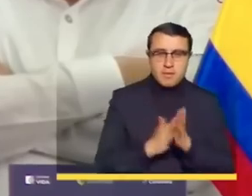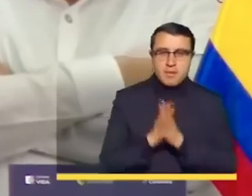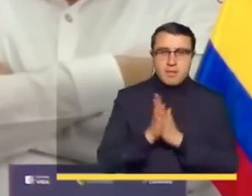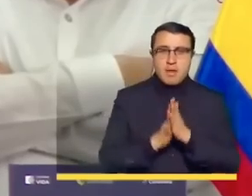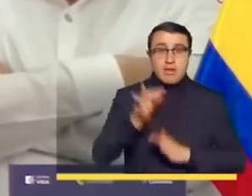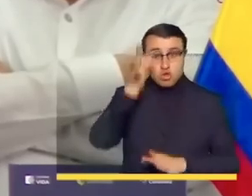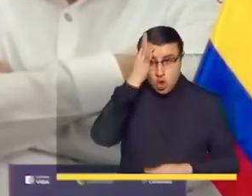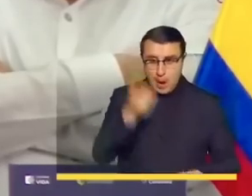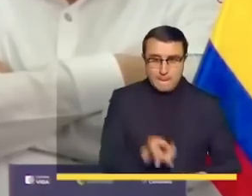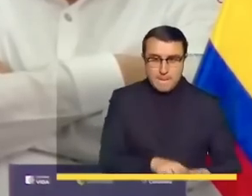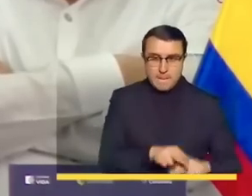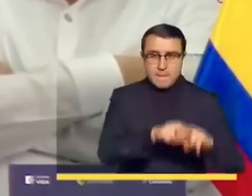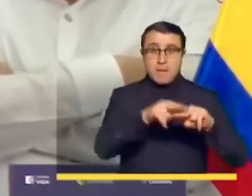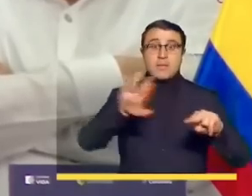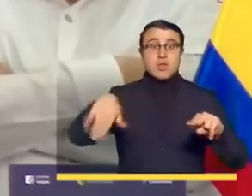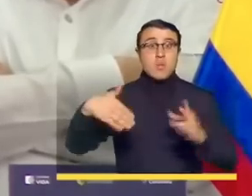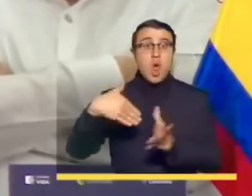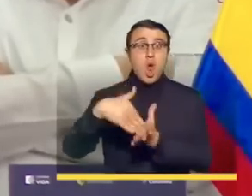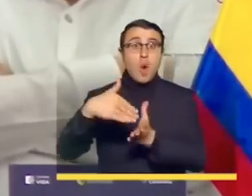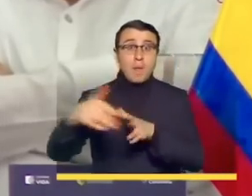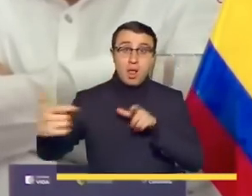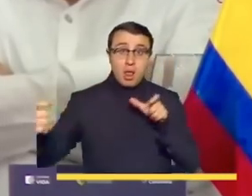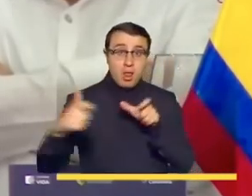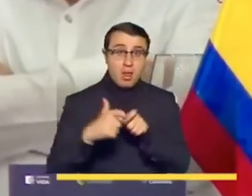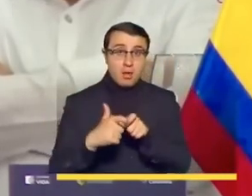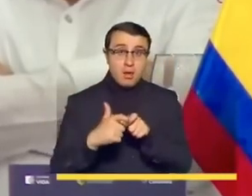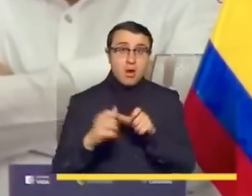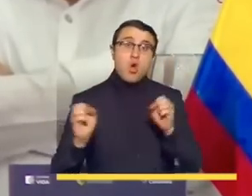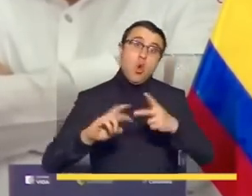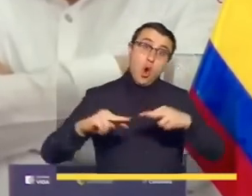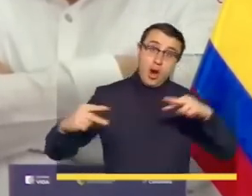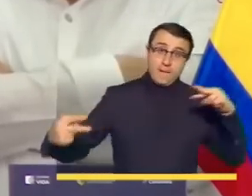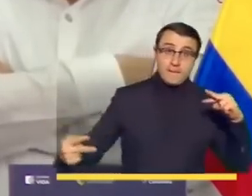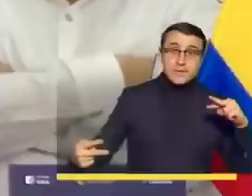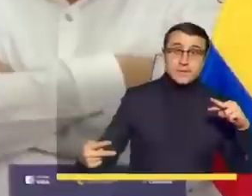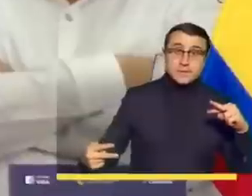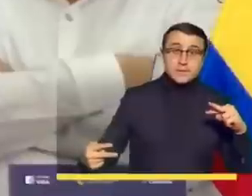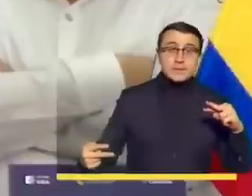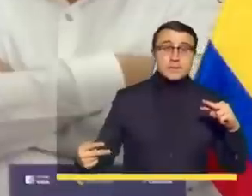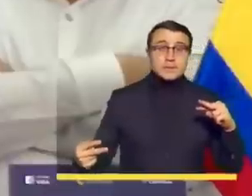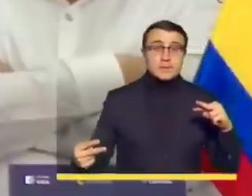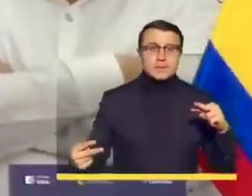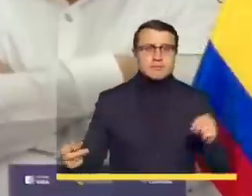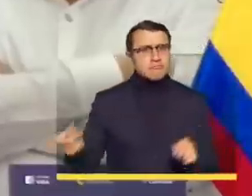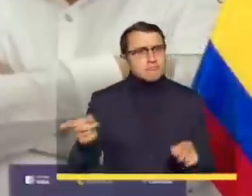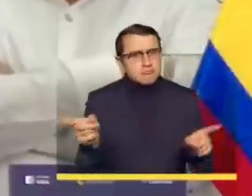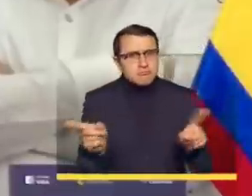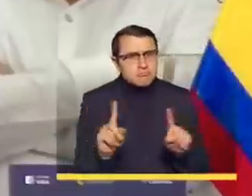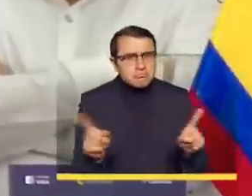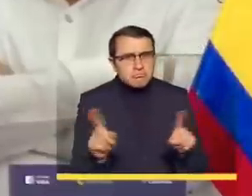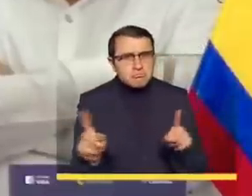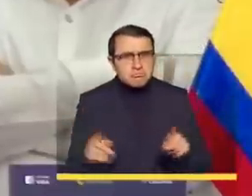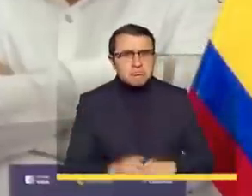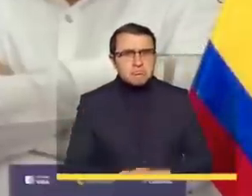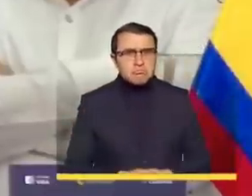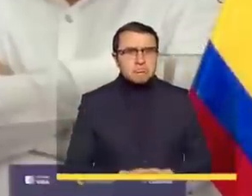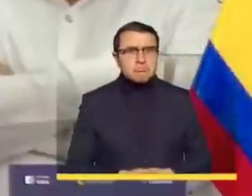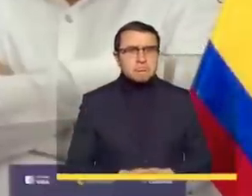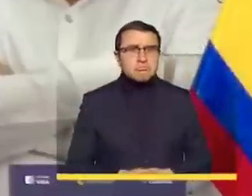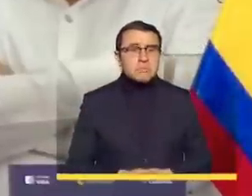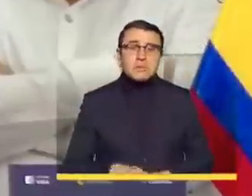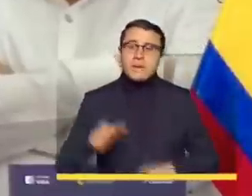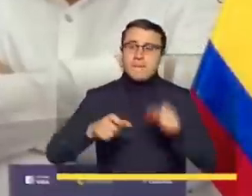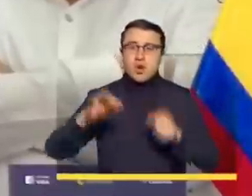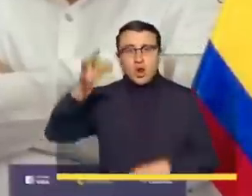sustancialmente el precio, ¿se acabaría la demanda? ¿O al revés? No. La demanda por